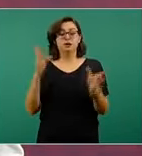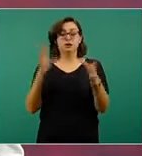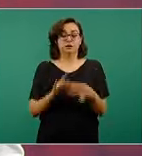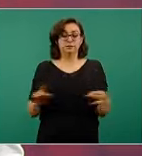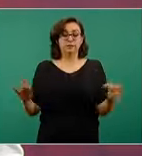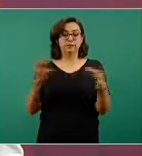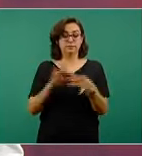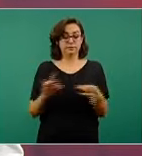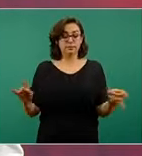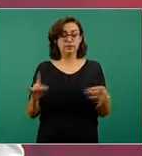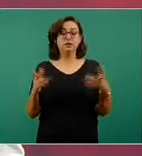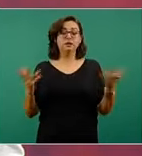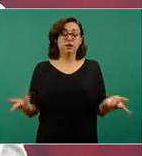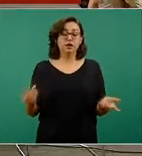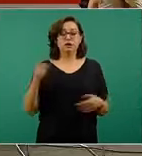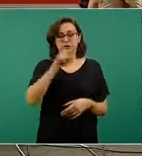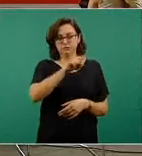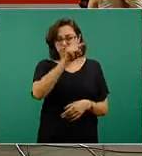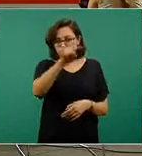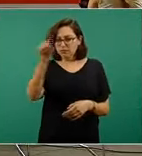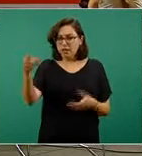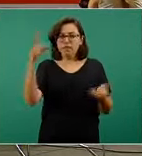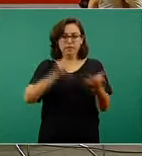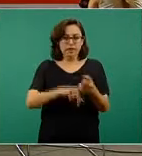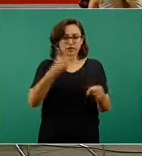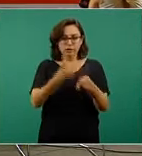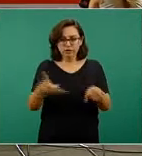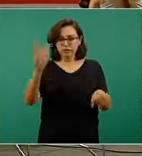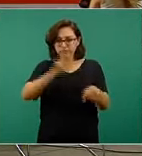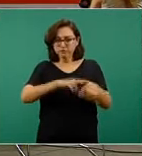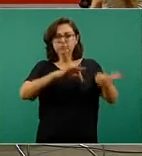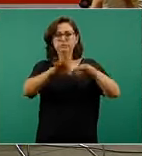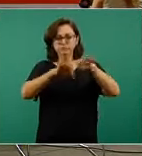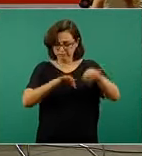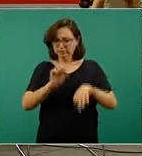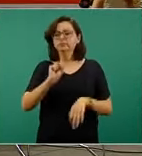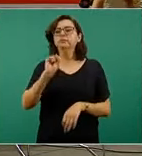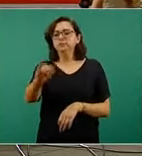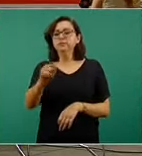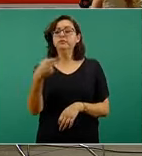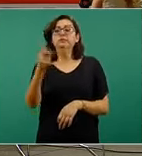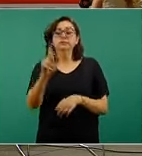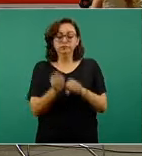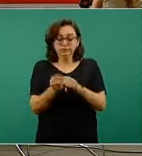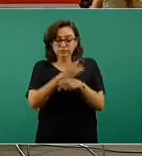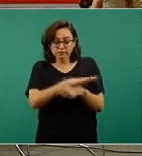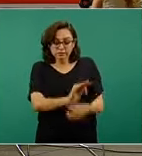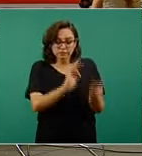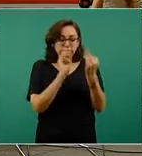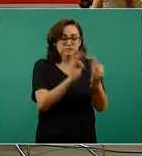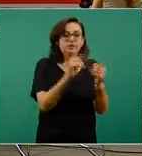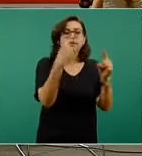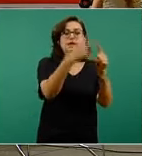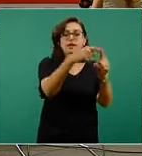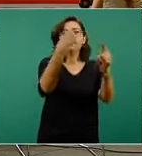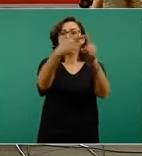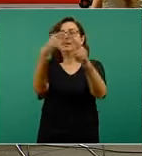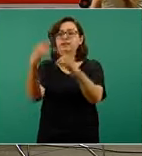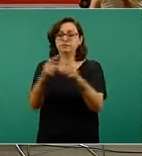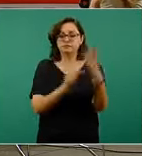personal de salud está en la experiencia COVID, en la experiencia de trabajo en las unidades COVID. Por